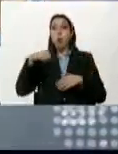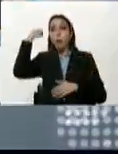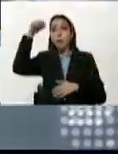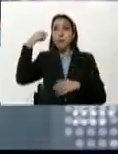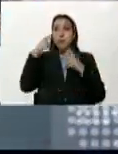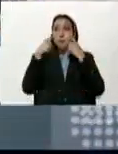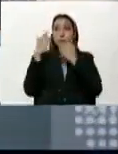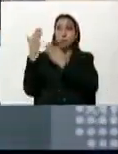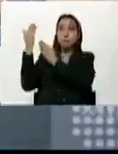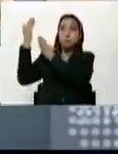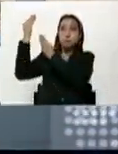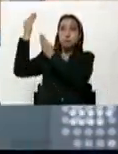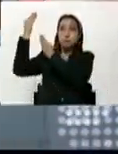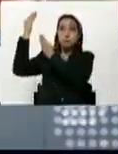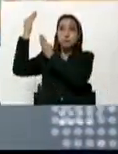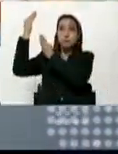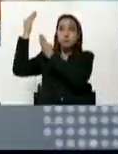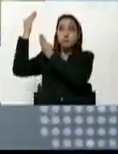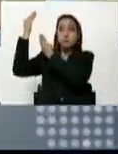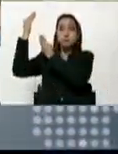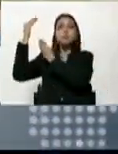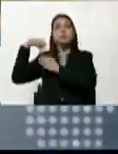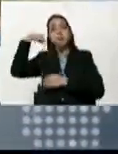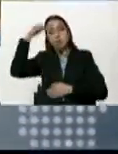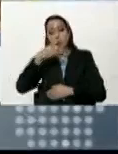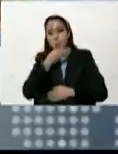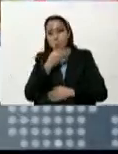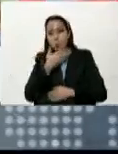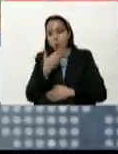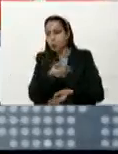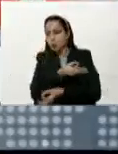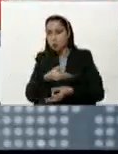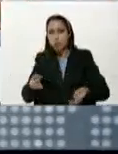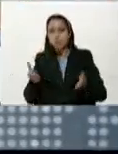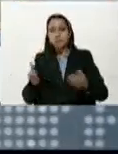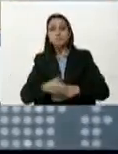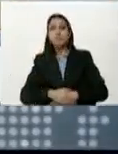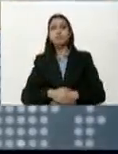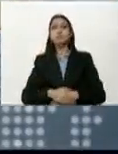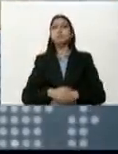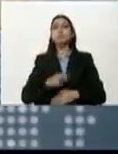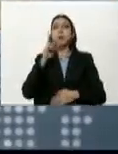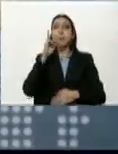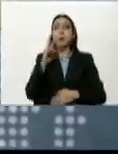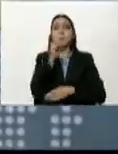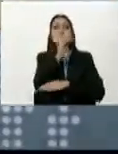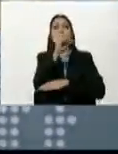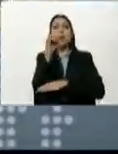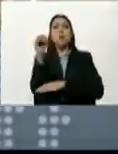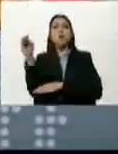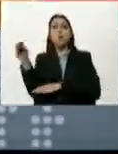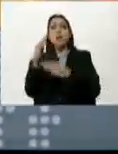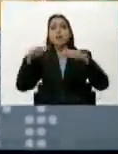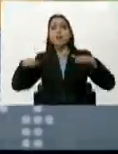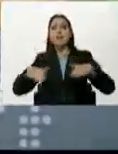mirad mirad mirad qué belleza comparte qué belleza cuando uno ve las luces